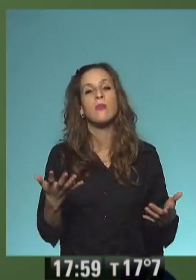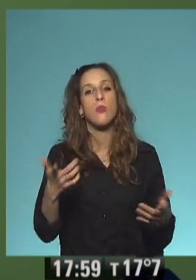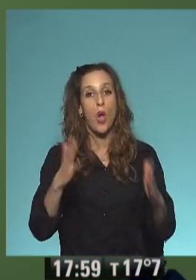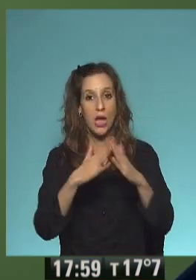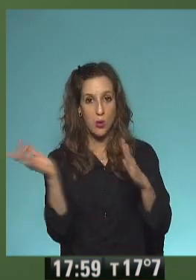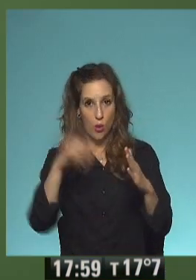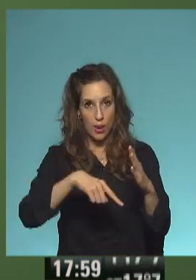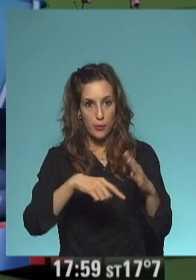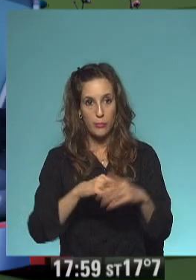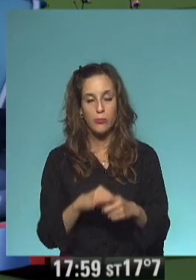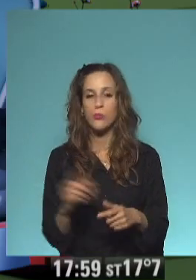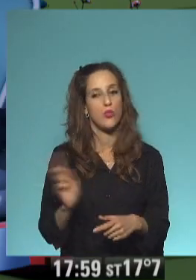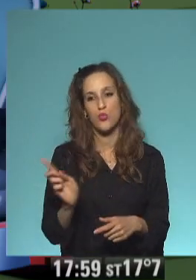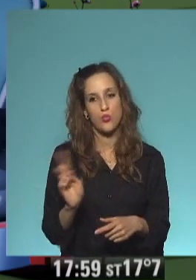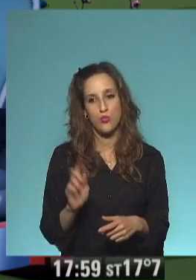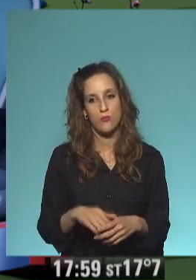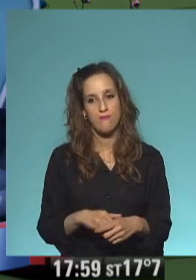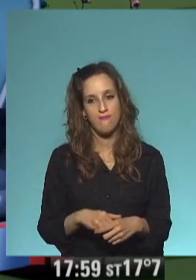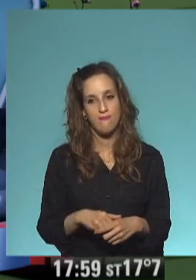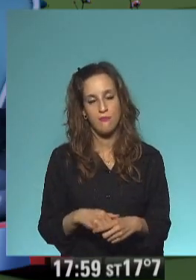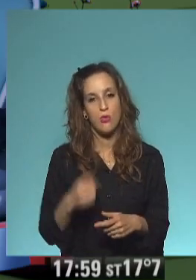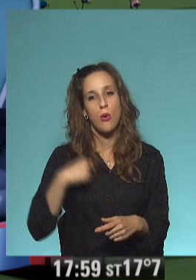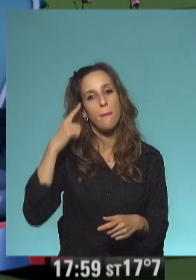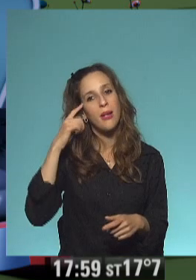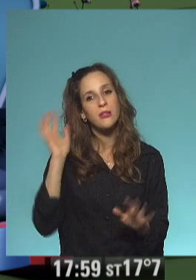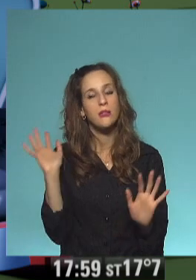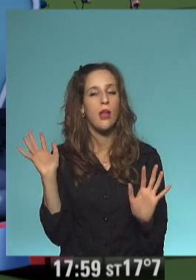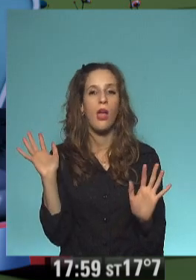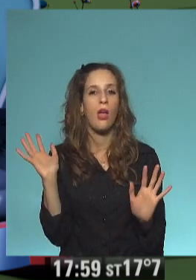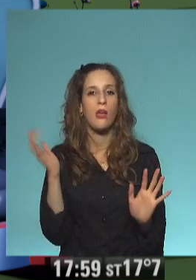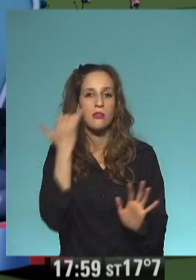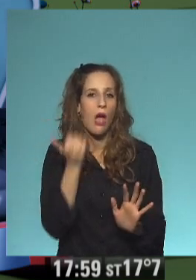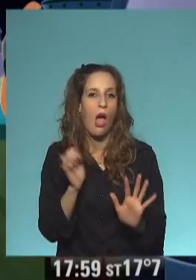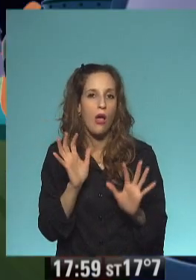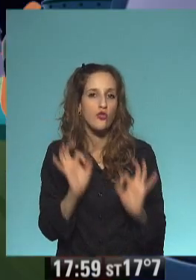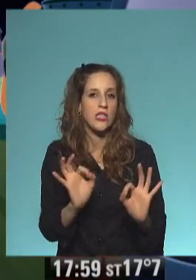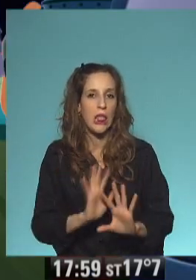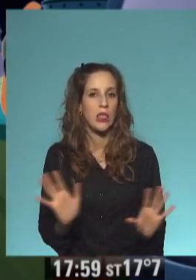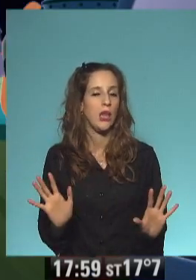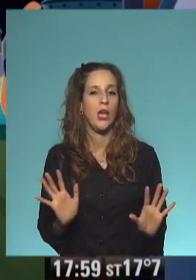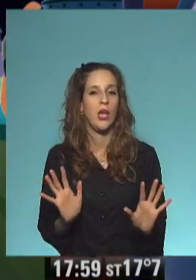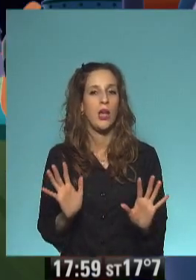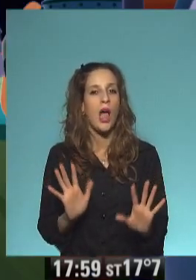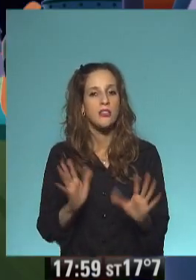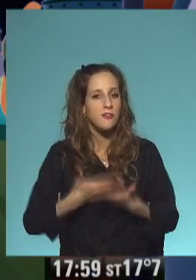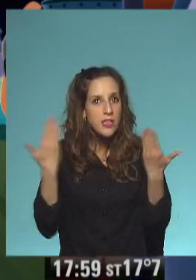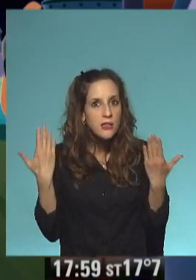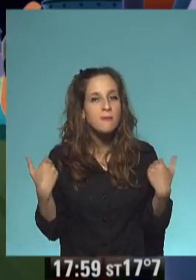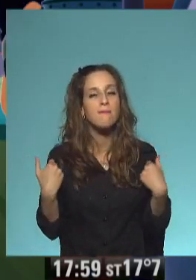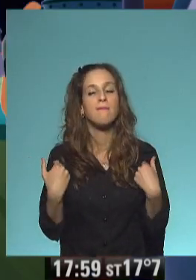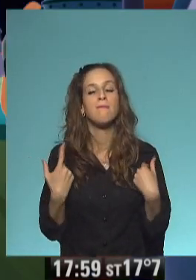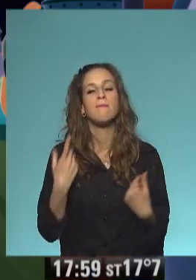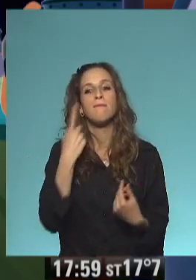entonces? No, pensé que no me podía pasar nada más increíble. Y entonces